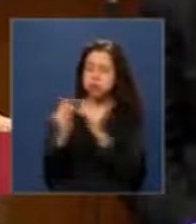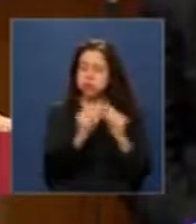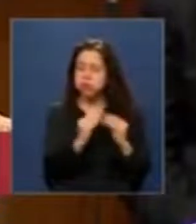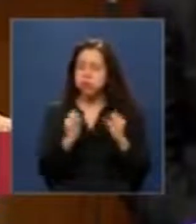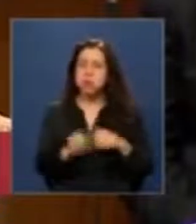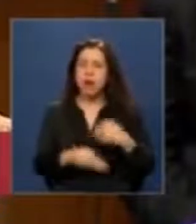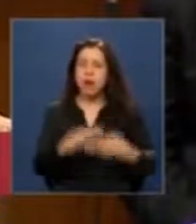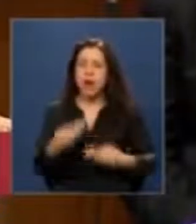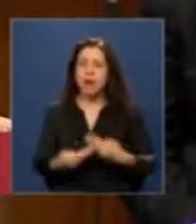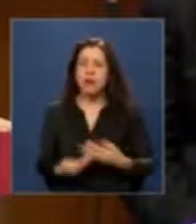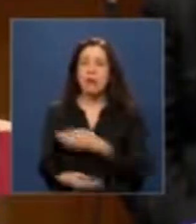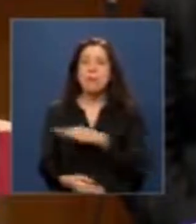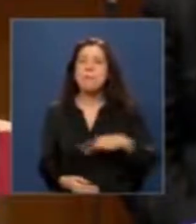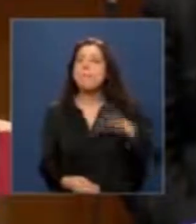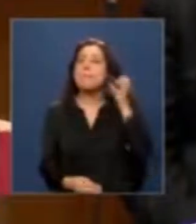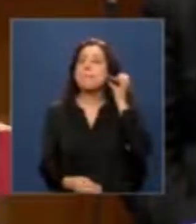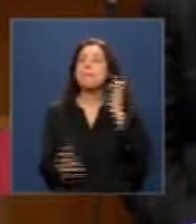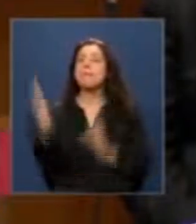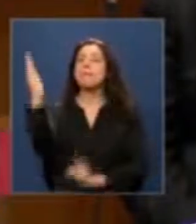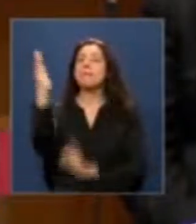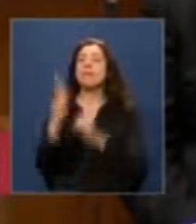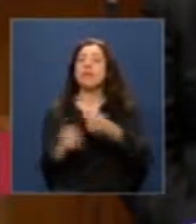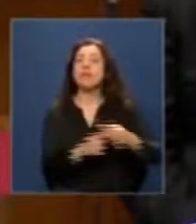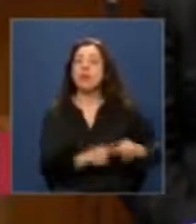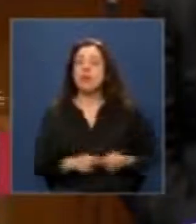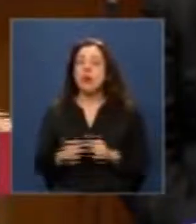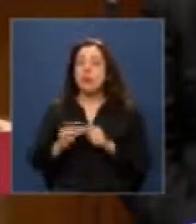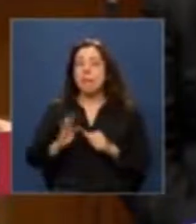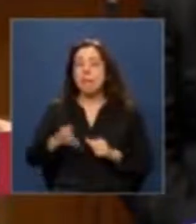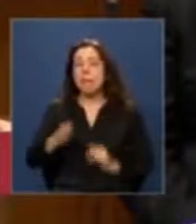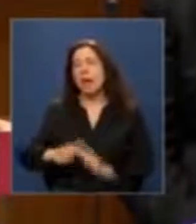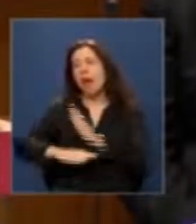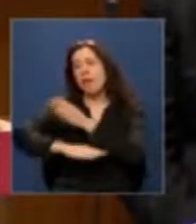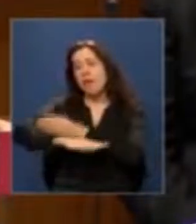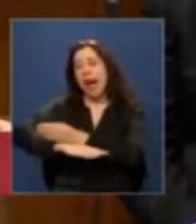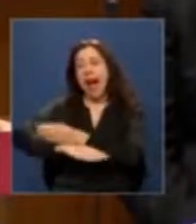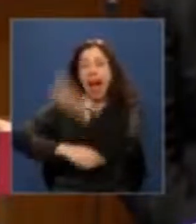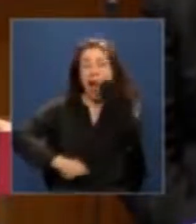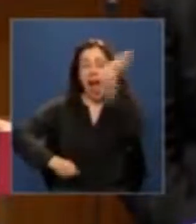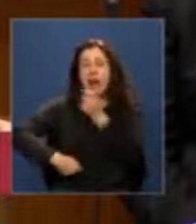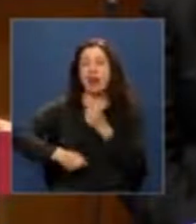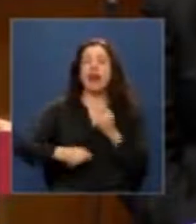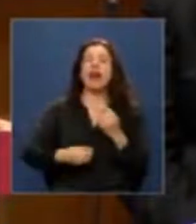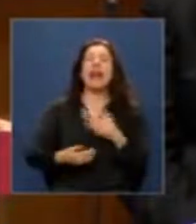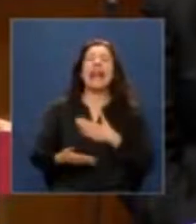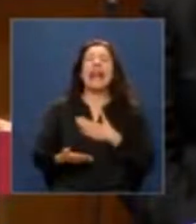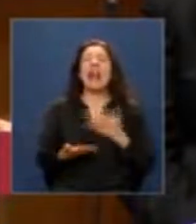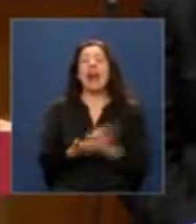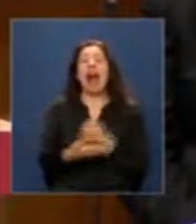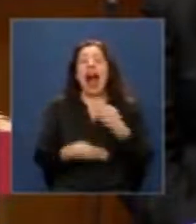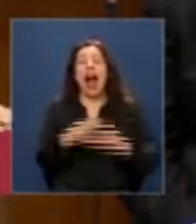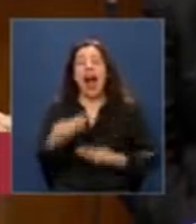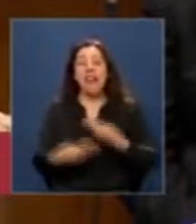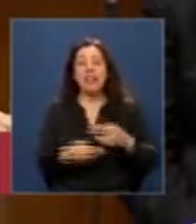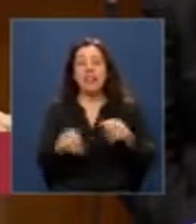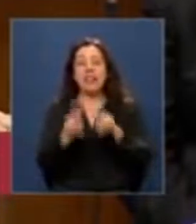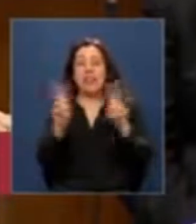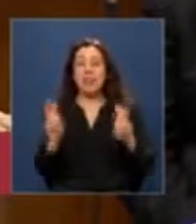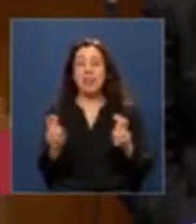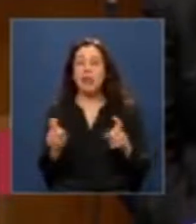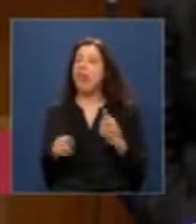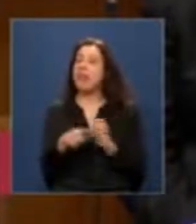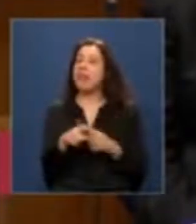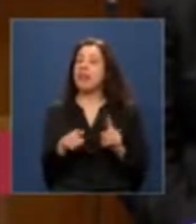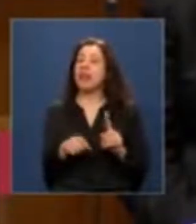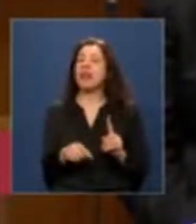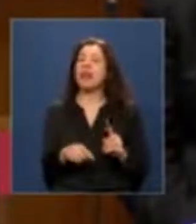recordó que 16 años de su vida política los desarrolló en el hemiciclo de la cámara donde aprendió el trabajo de la política la búsqueda de los